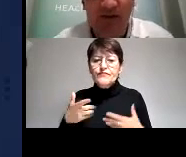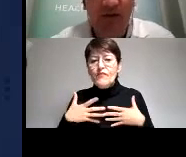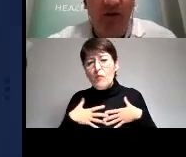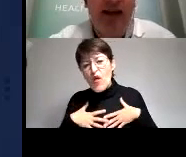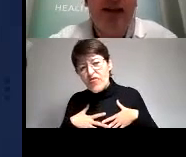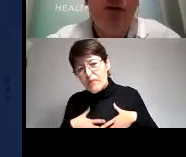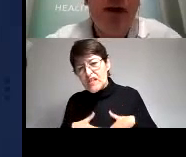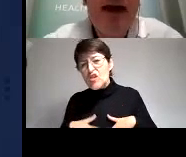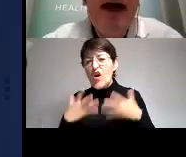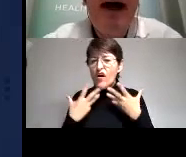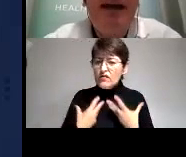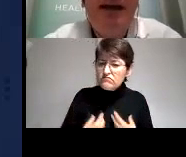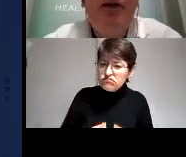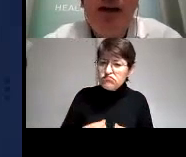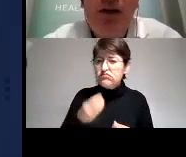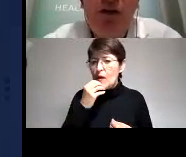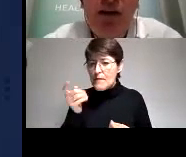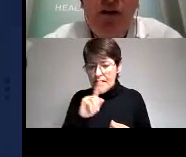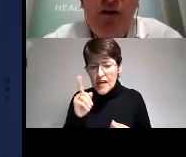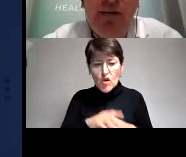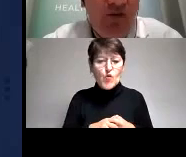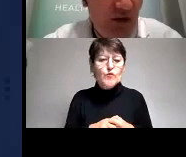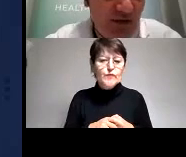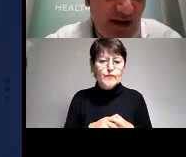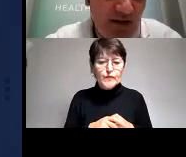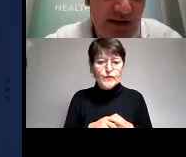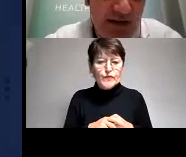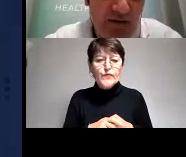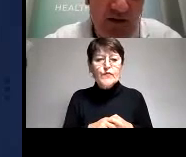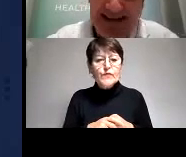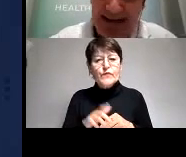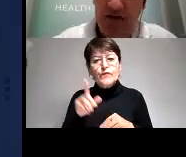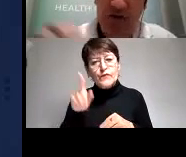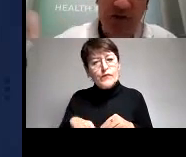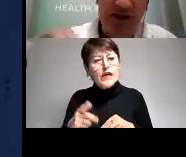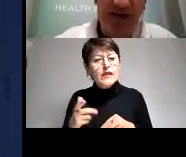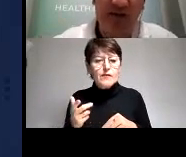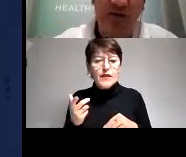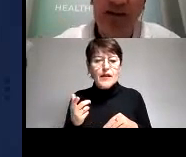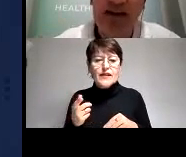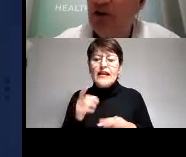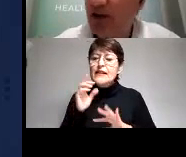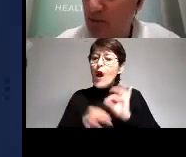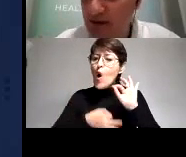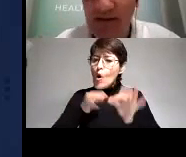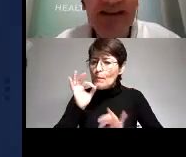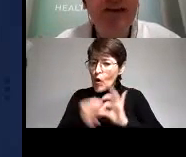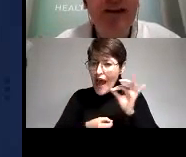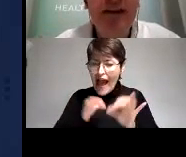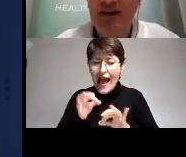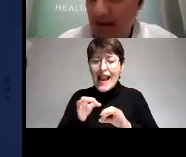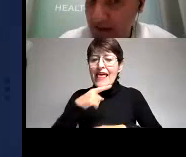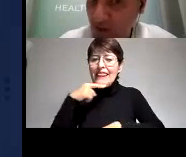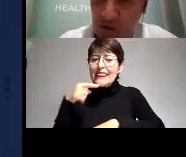depresivos, de trastornos del ánimo. A nivel endocrinológico lo que vamos a encontrar son alteraciones hormonales a distintos niveles, por ejemplo,